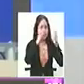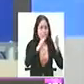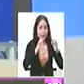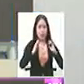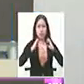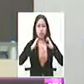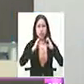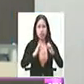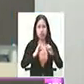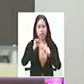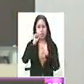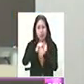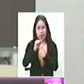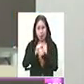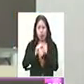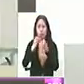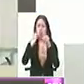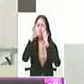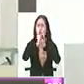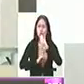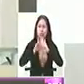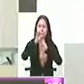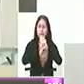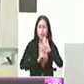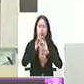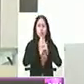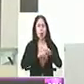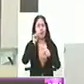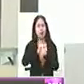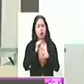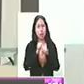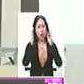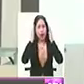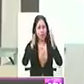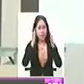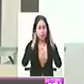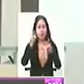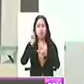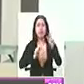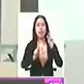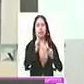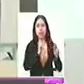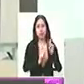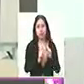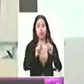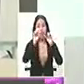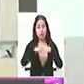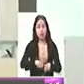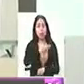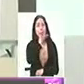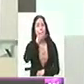esfuerzo, horas de trabajo para tener